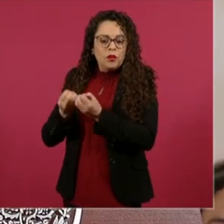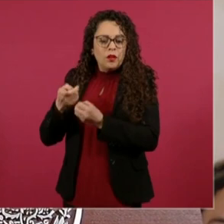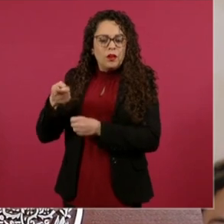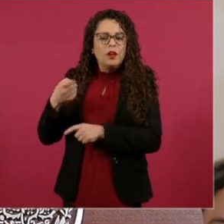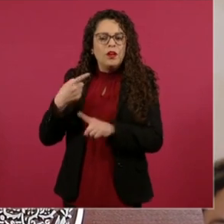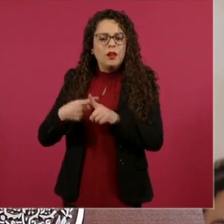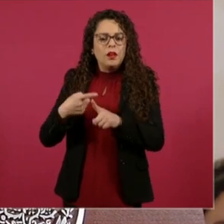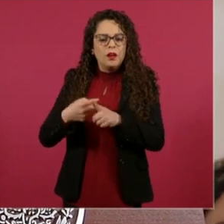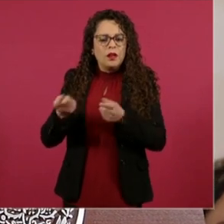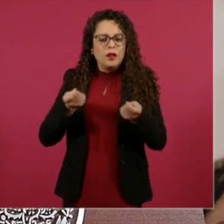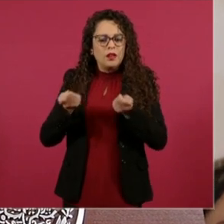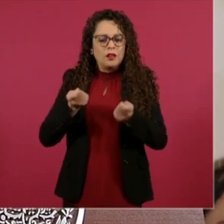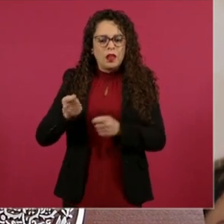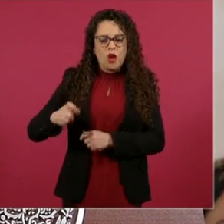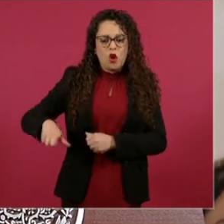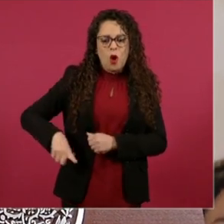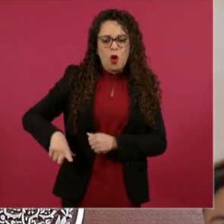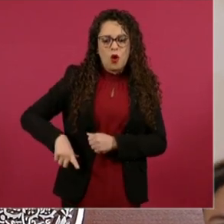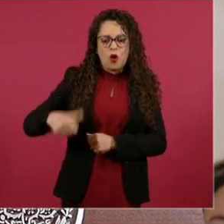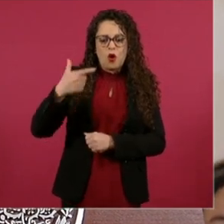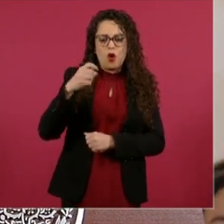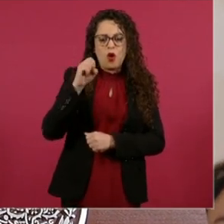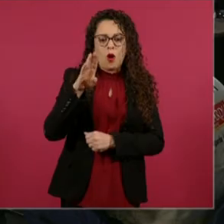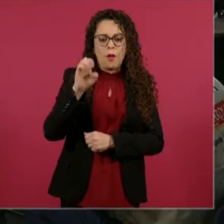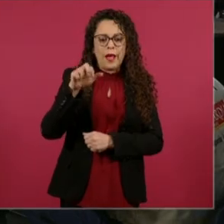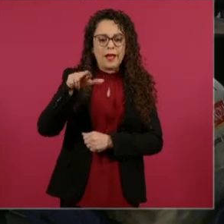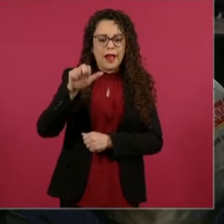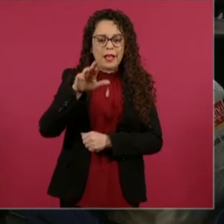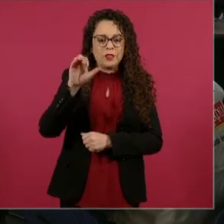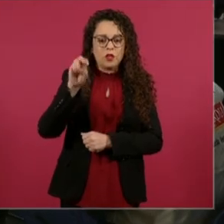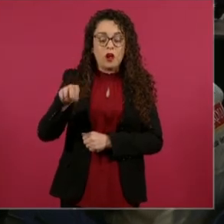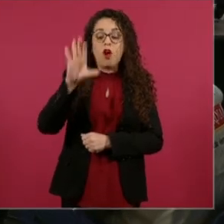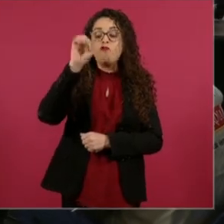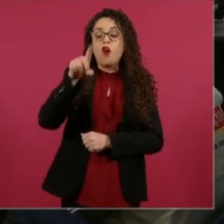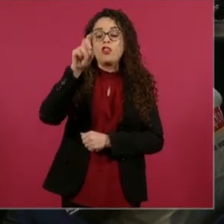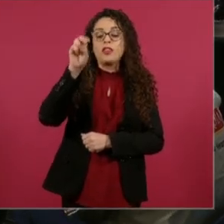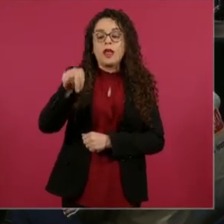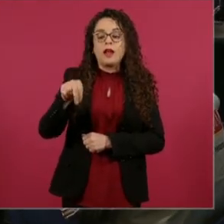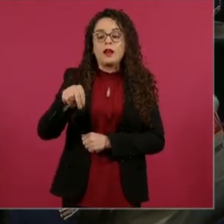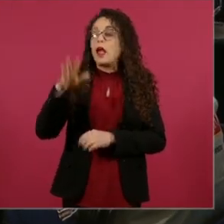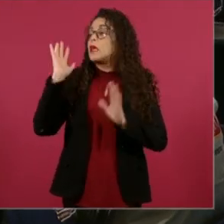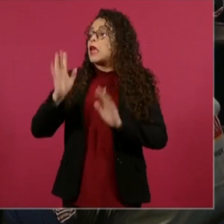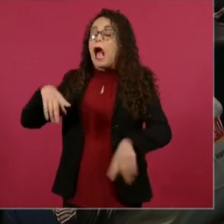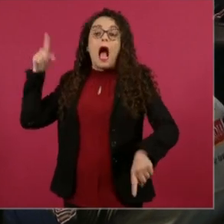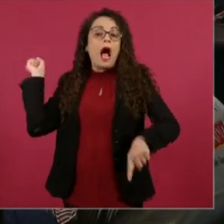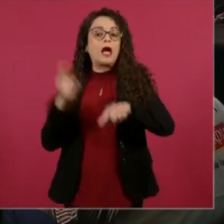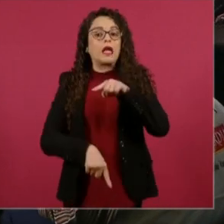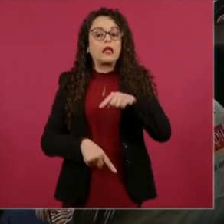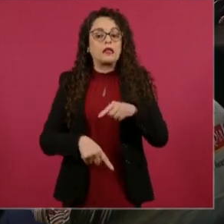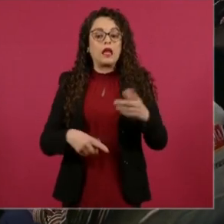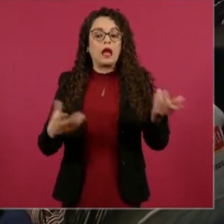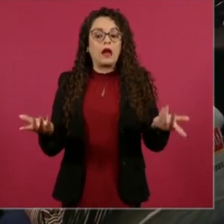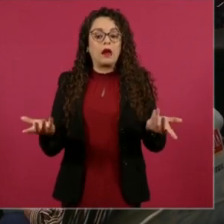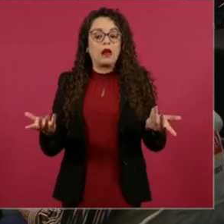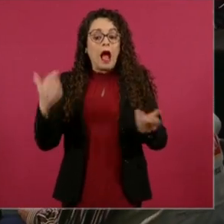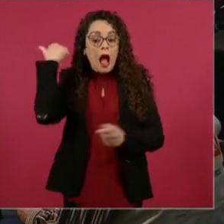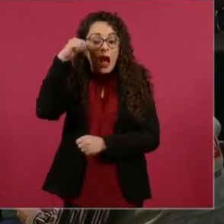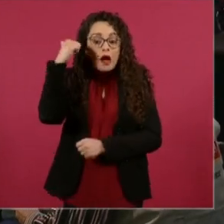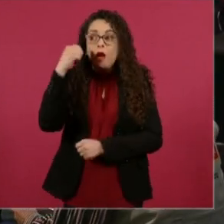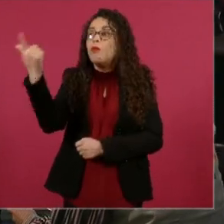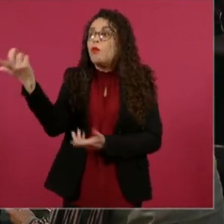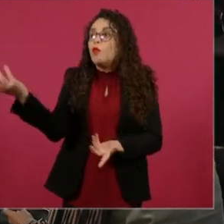Gobernación. El Fonden. Ya quitaron el Fonden. Entonces, ¿qué va a pasar con